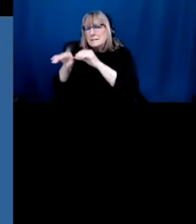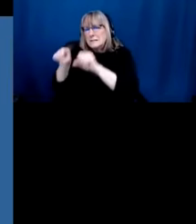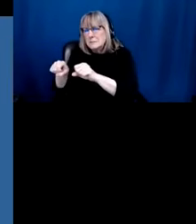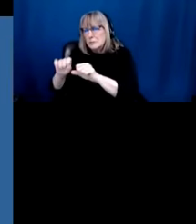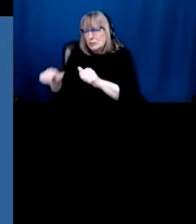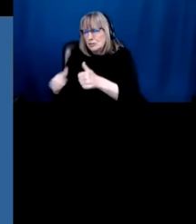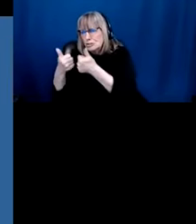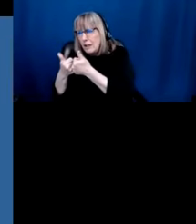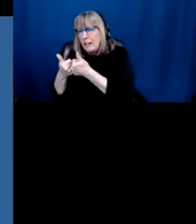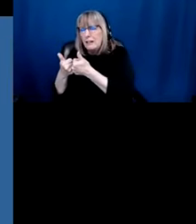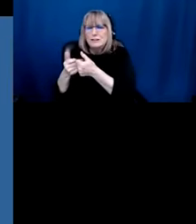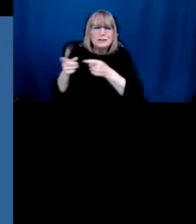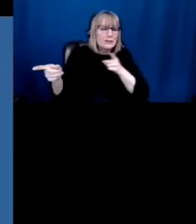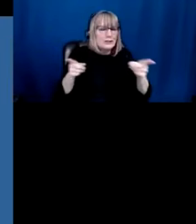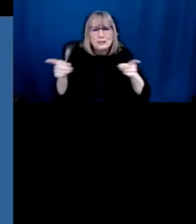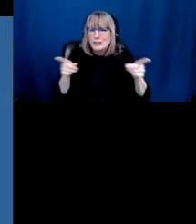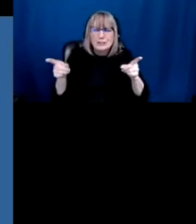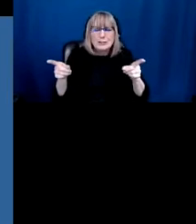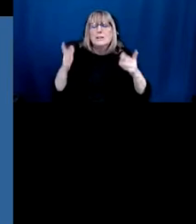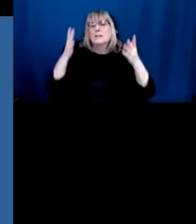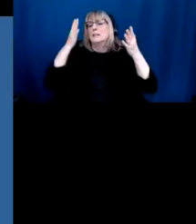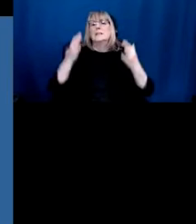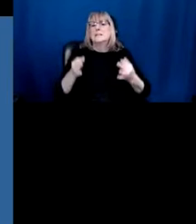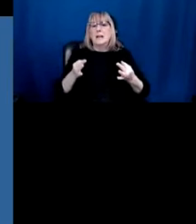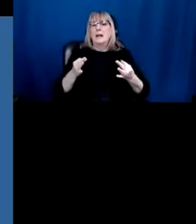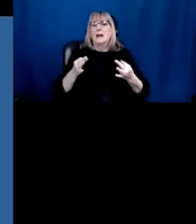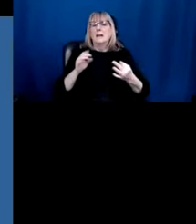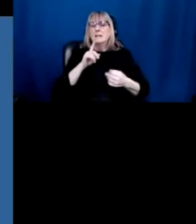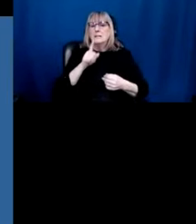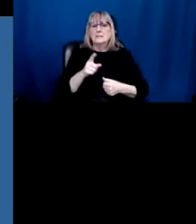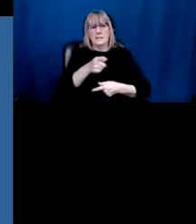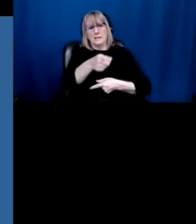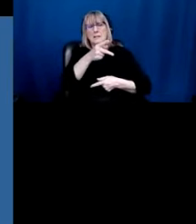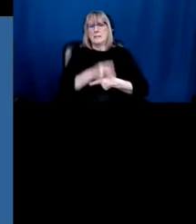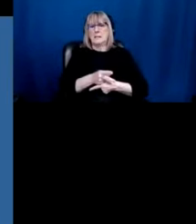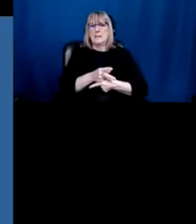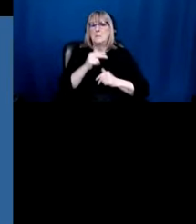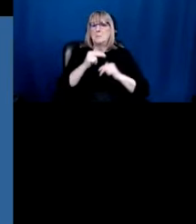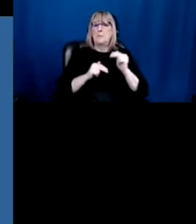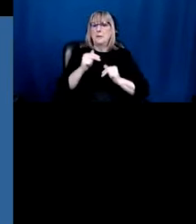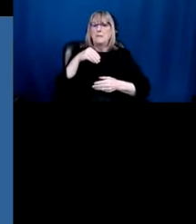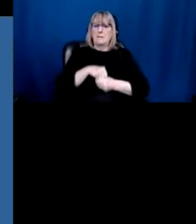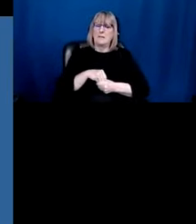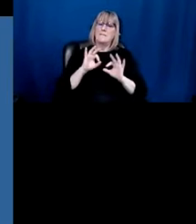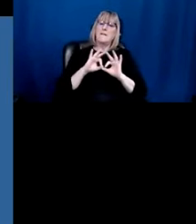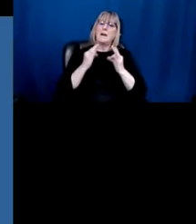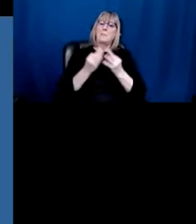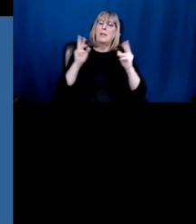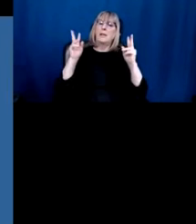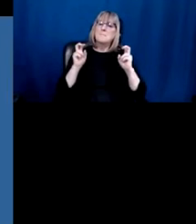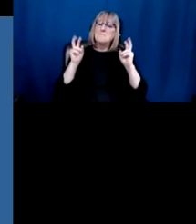Cuando él estaba ya grande, lo que decidimos es